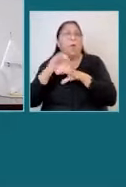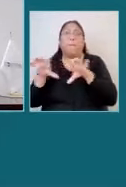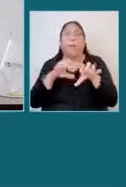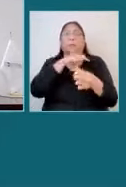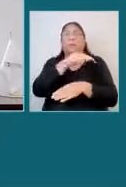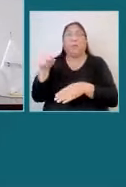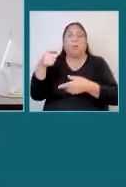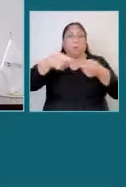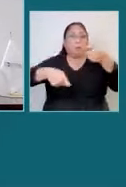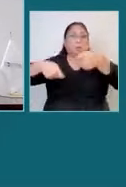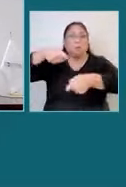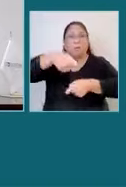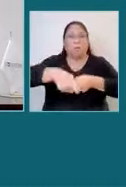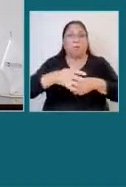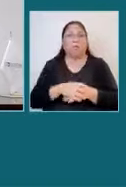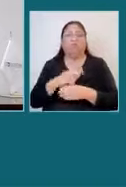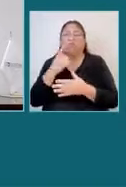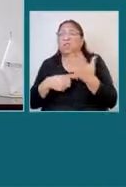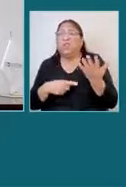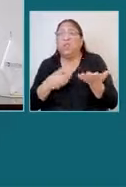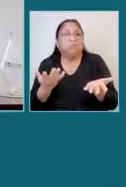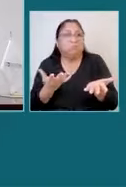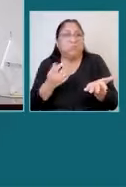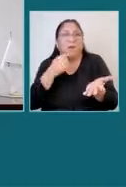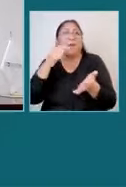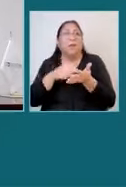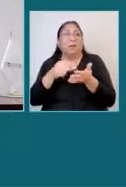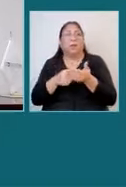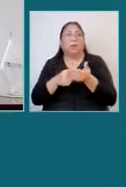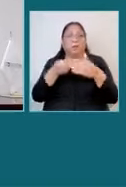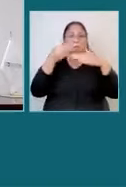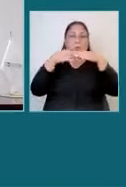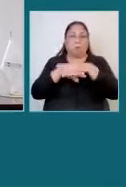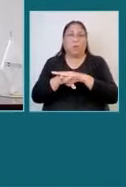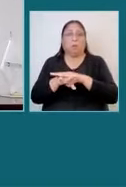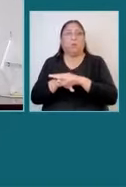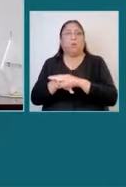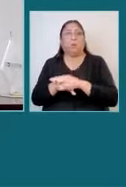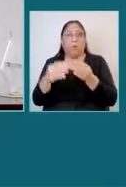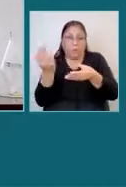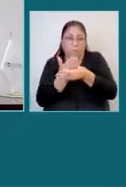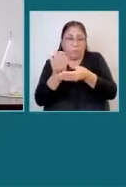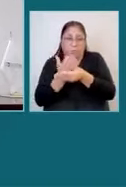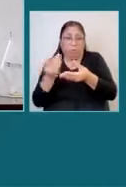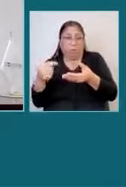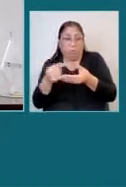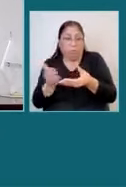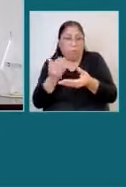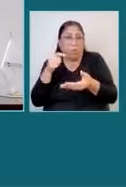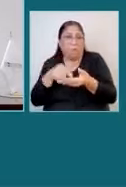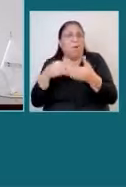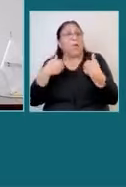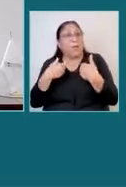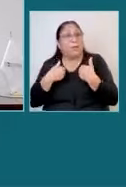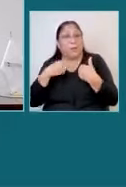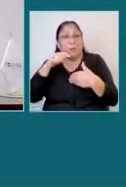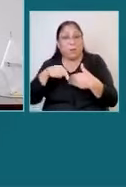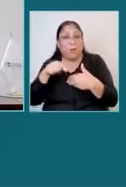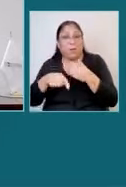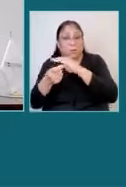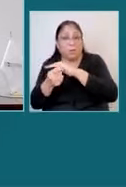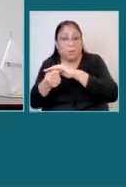de inversiones. Y lo que buscamos también es que dentro del portafolio de inversión que tengan estos fondos,